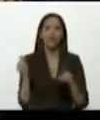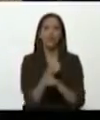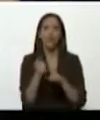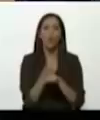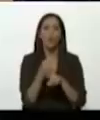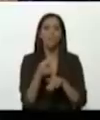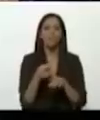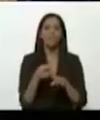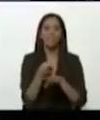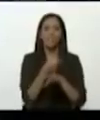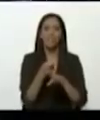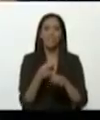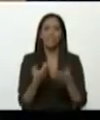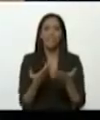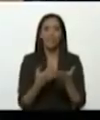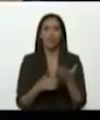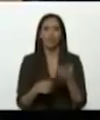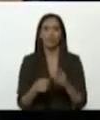que dio.